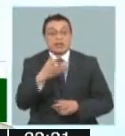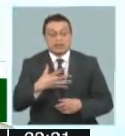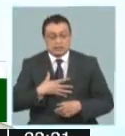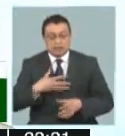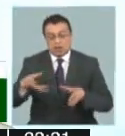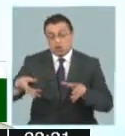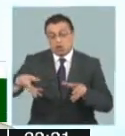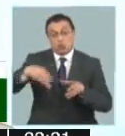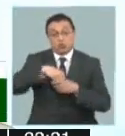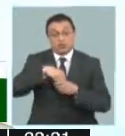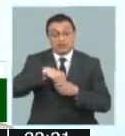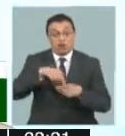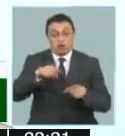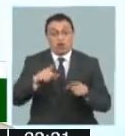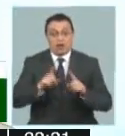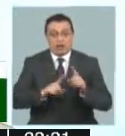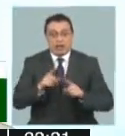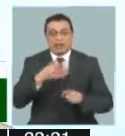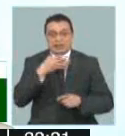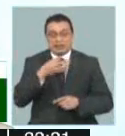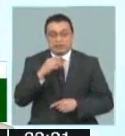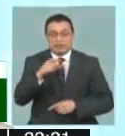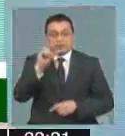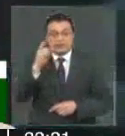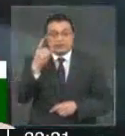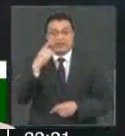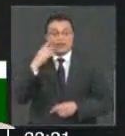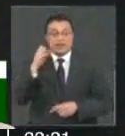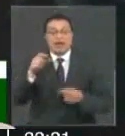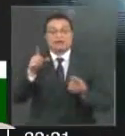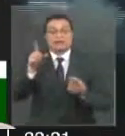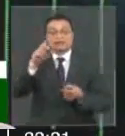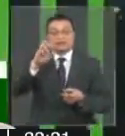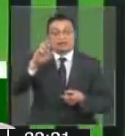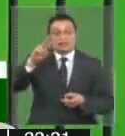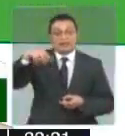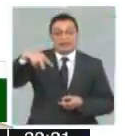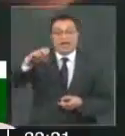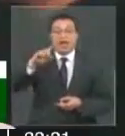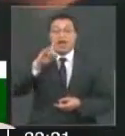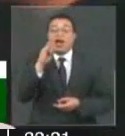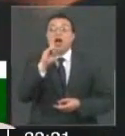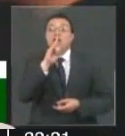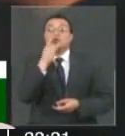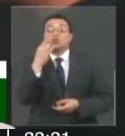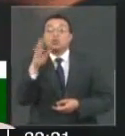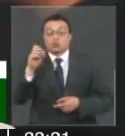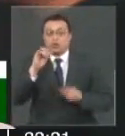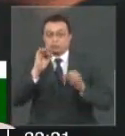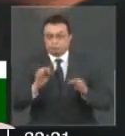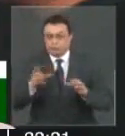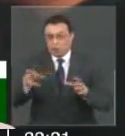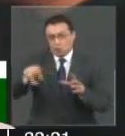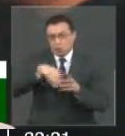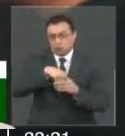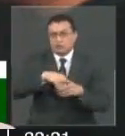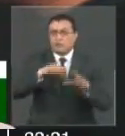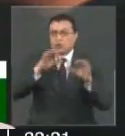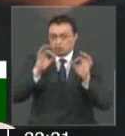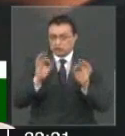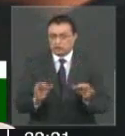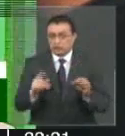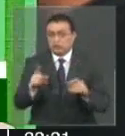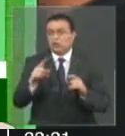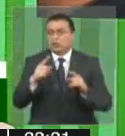inclusivo, en esta guía que uno entra a hacer Natur y ve el turismo que es realmente inclusivo y están